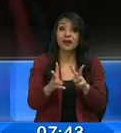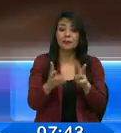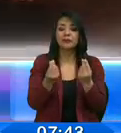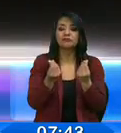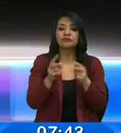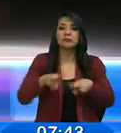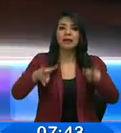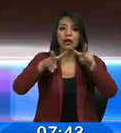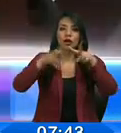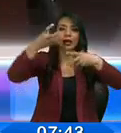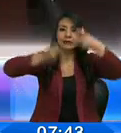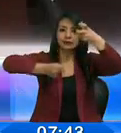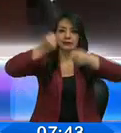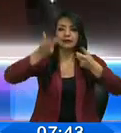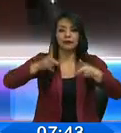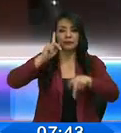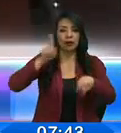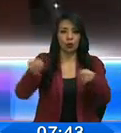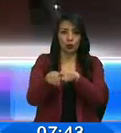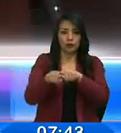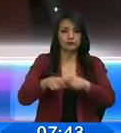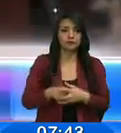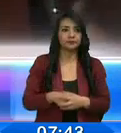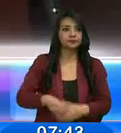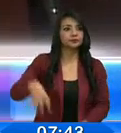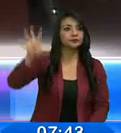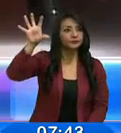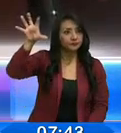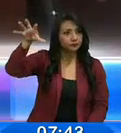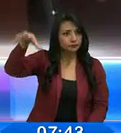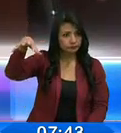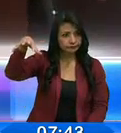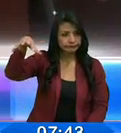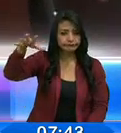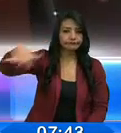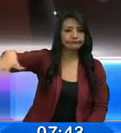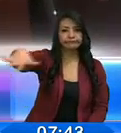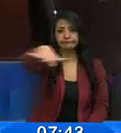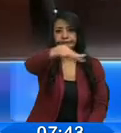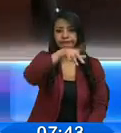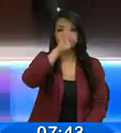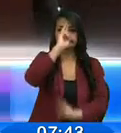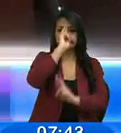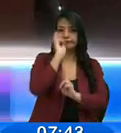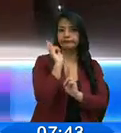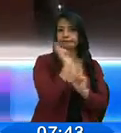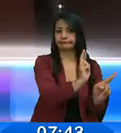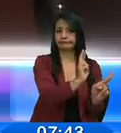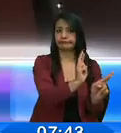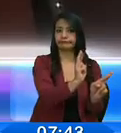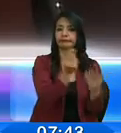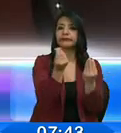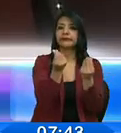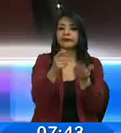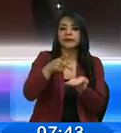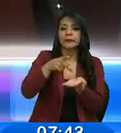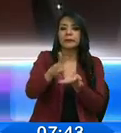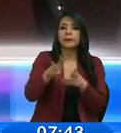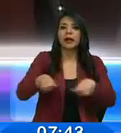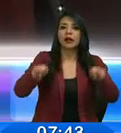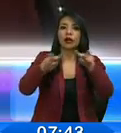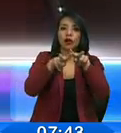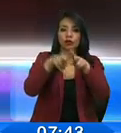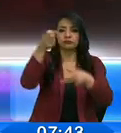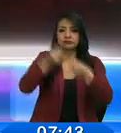de los temas del acuerdo. Desde el Estado, con las diferentes dependencias, van a hacer respetar el precio establecido en el decreto de